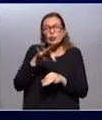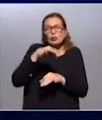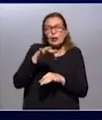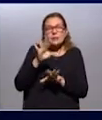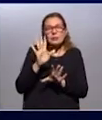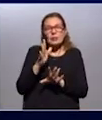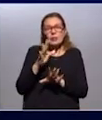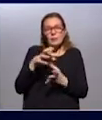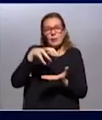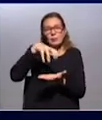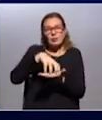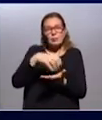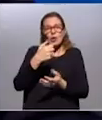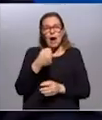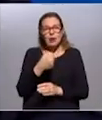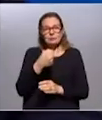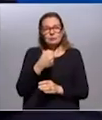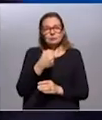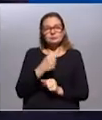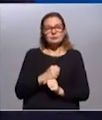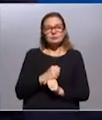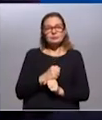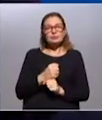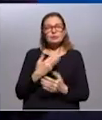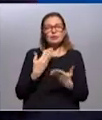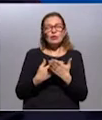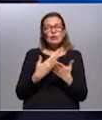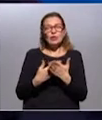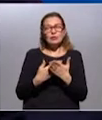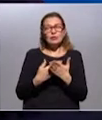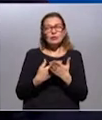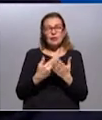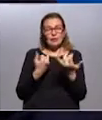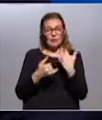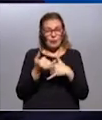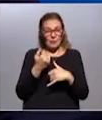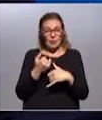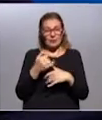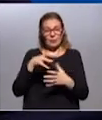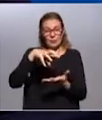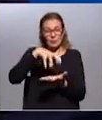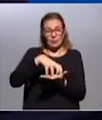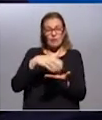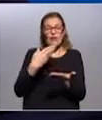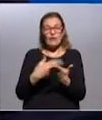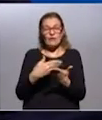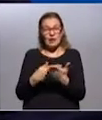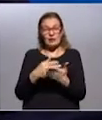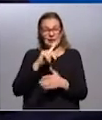para el municipio a bueno todavía faltan que pilar informar que faltan los municipios